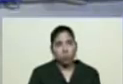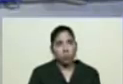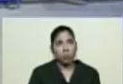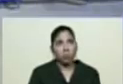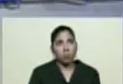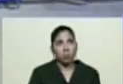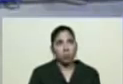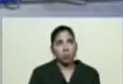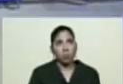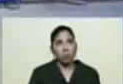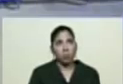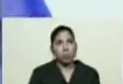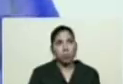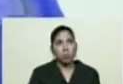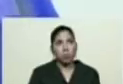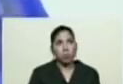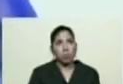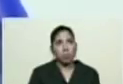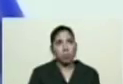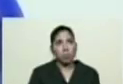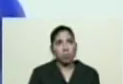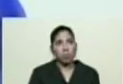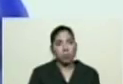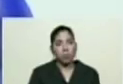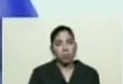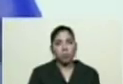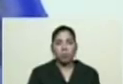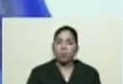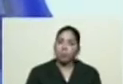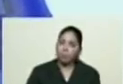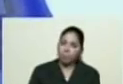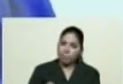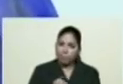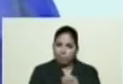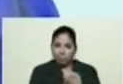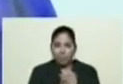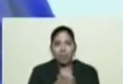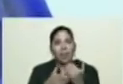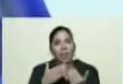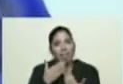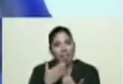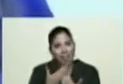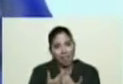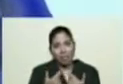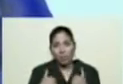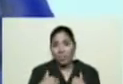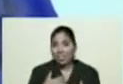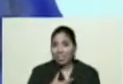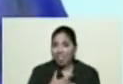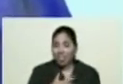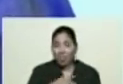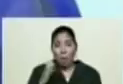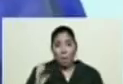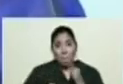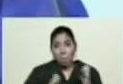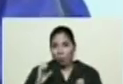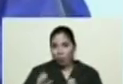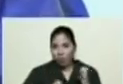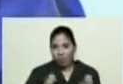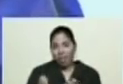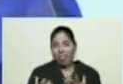Bueno, queridos compañeros, agradezco muchísimo y me siento muy emocionada de estar aquí con